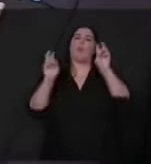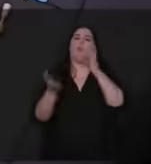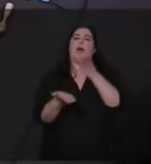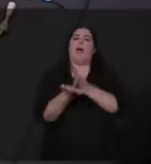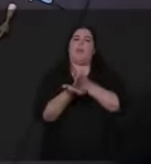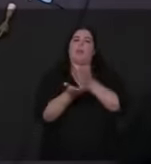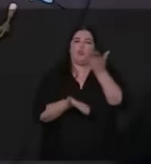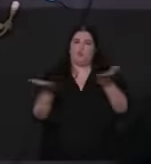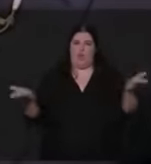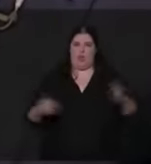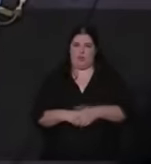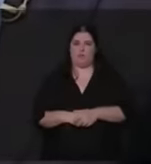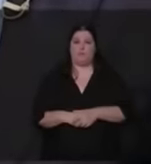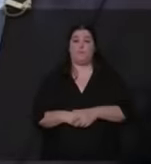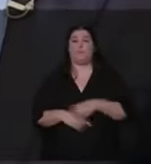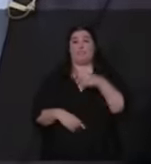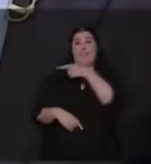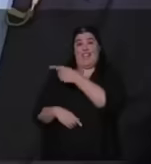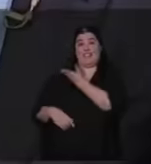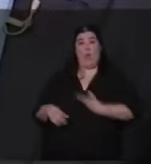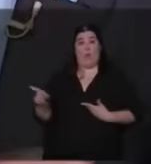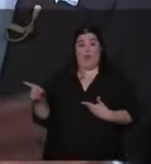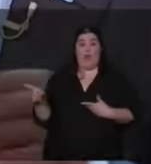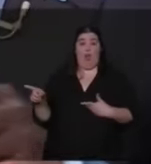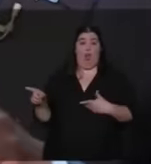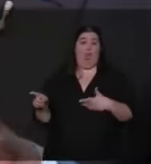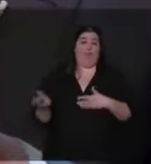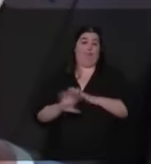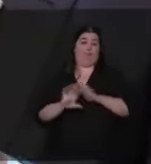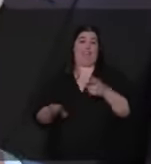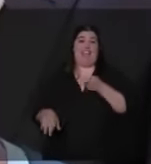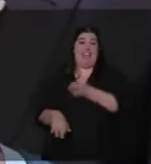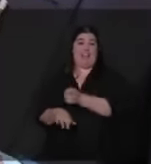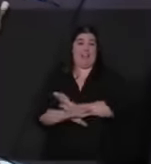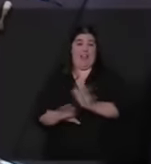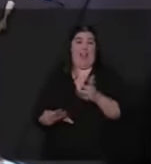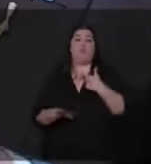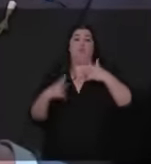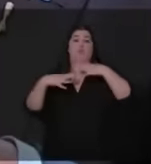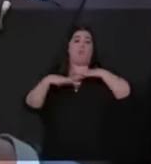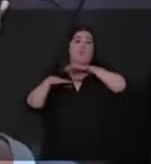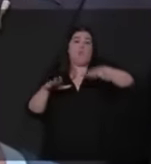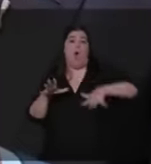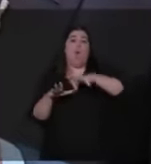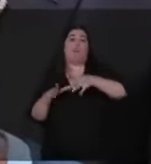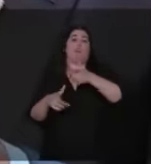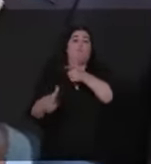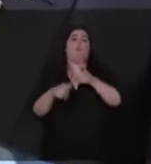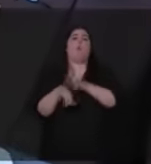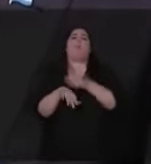humanos. Este es un gobierno criminal. Un gobierno que cometió un delito de lesa humanidad con la